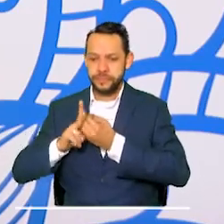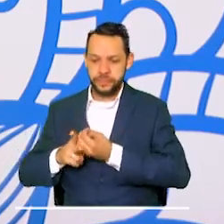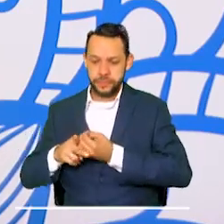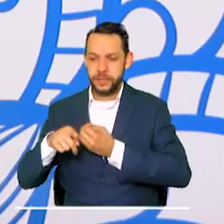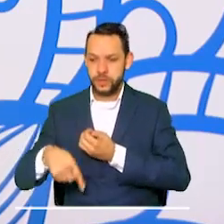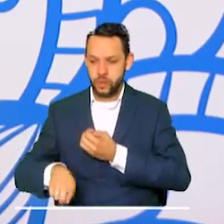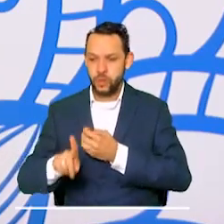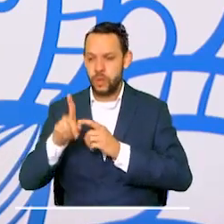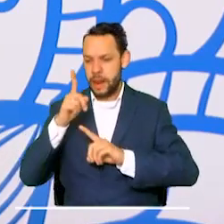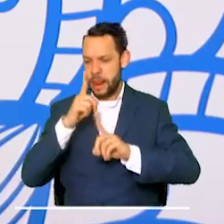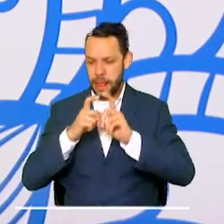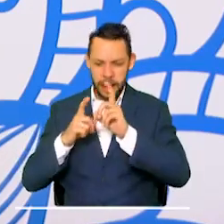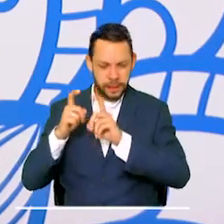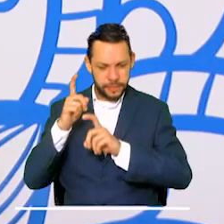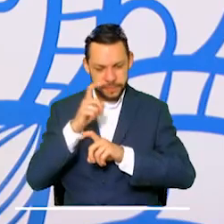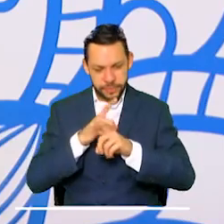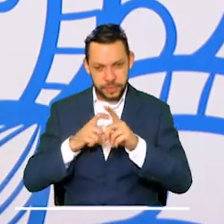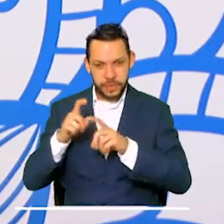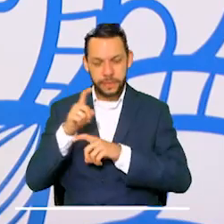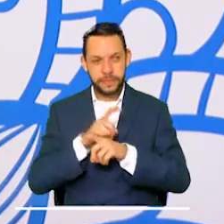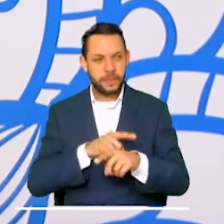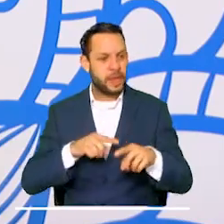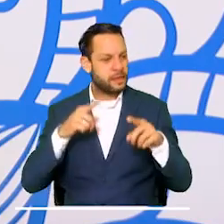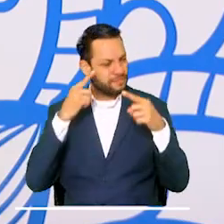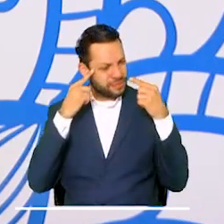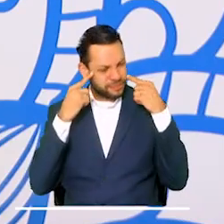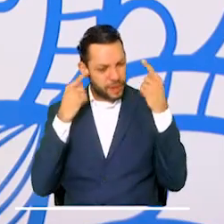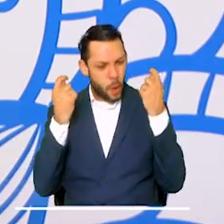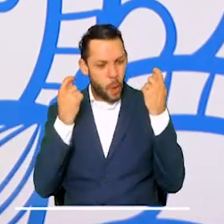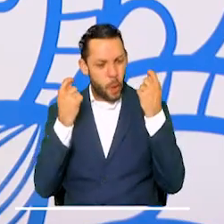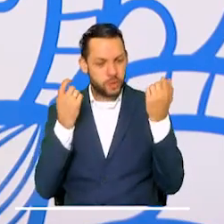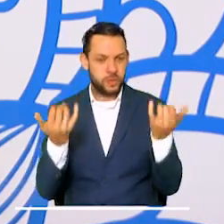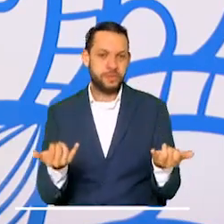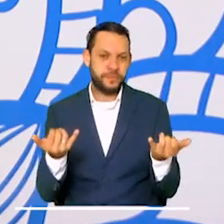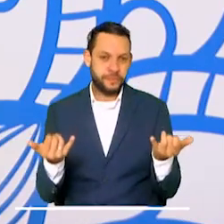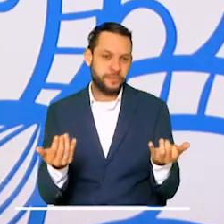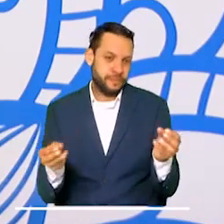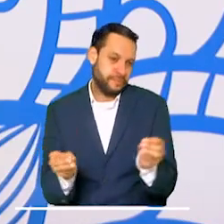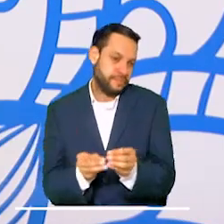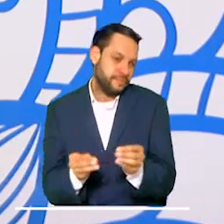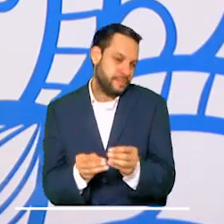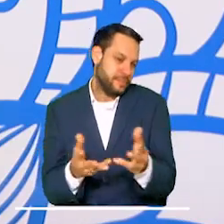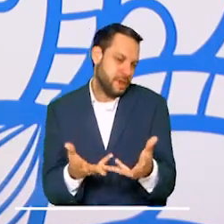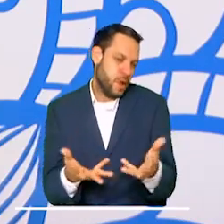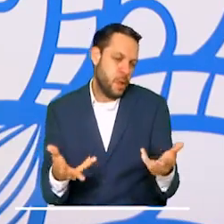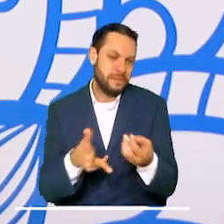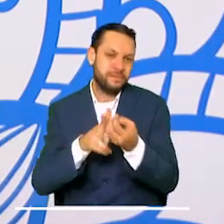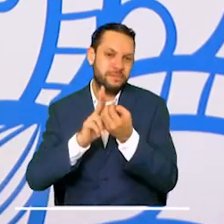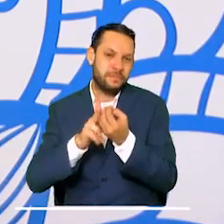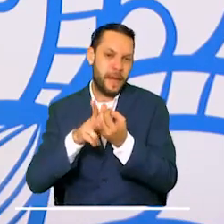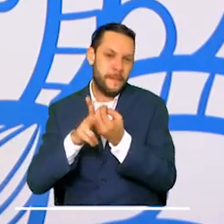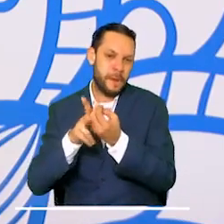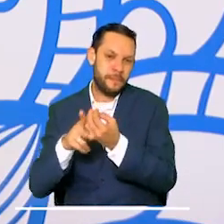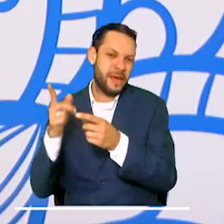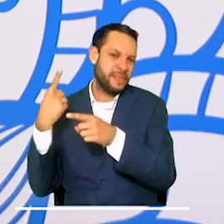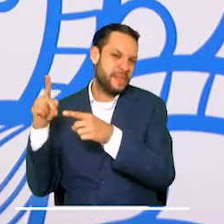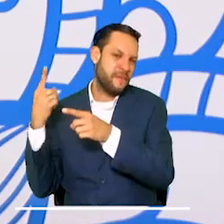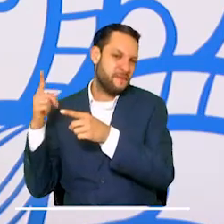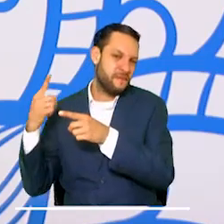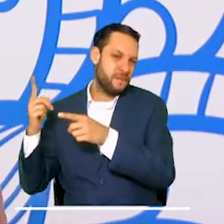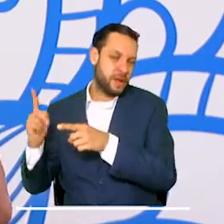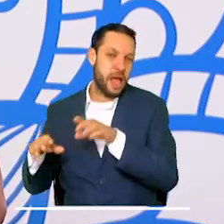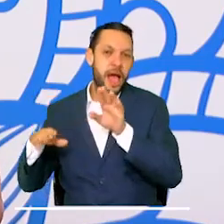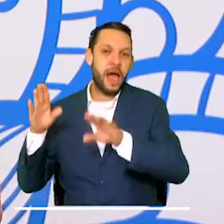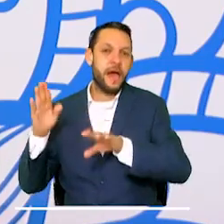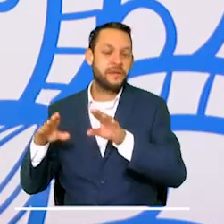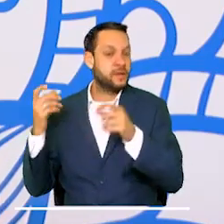es una herramienta, el mindfulness es otra herramienta. Es decir, herramientas hay muchas. Y muchas veces lo que hacemos es que no sabemos,